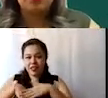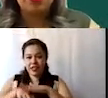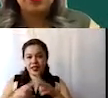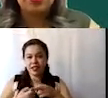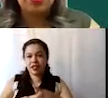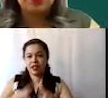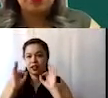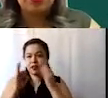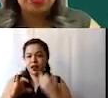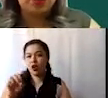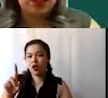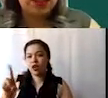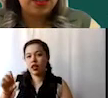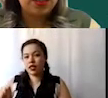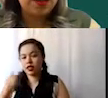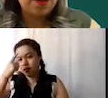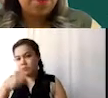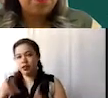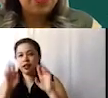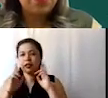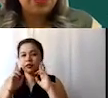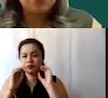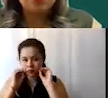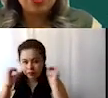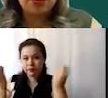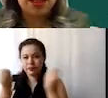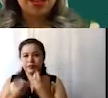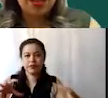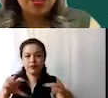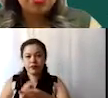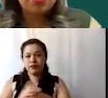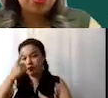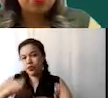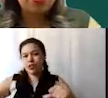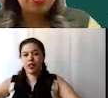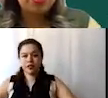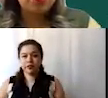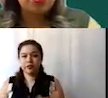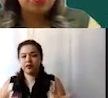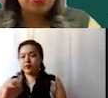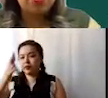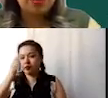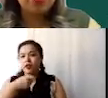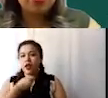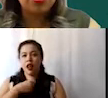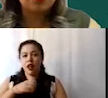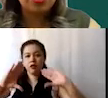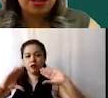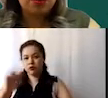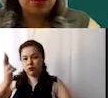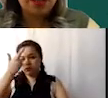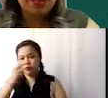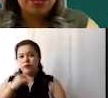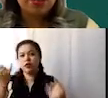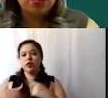los ODS en las organizaciones. Para llevar a cabo nuestra actividad, les recordamos mantener sus micrófonos apagados y